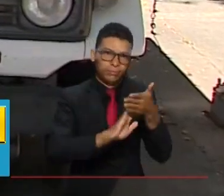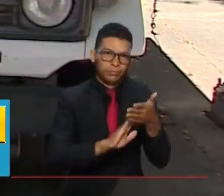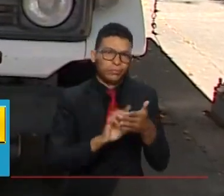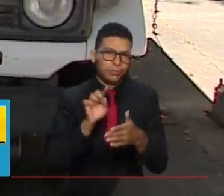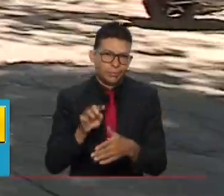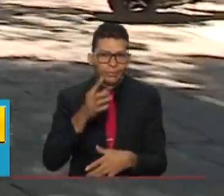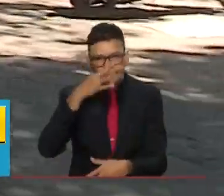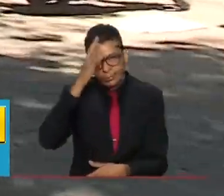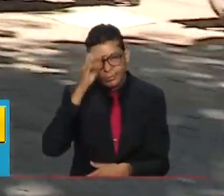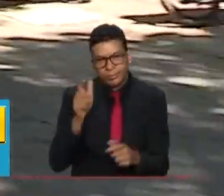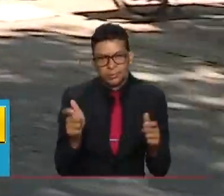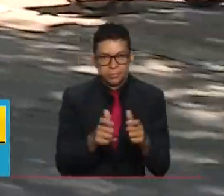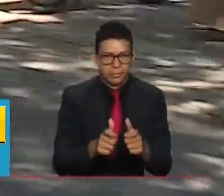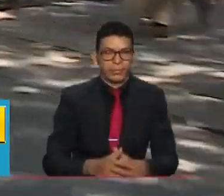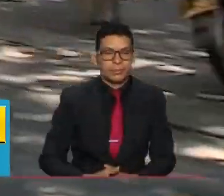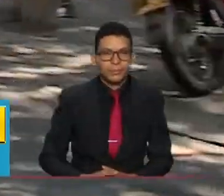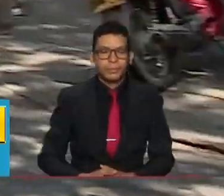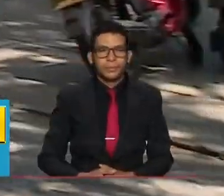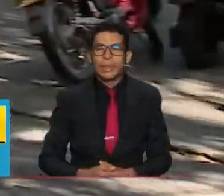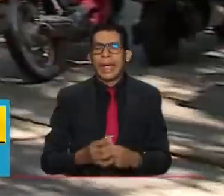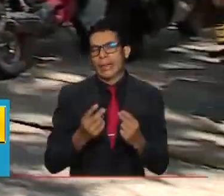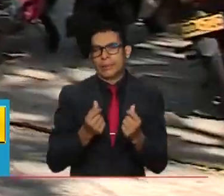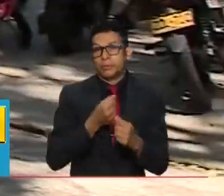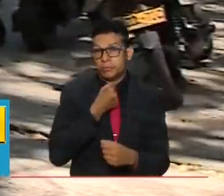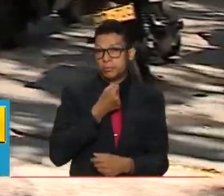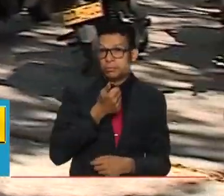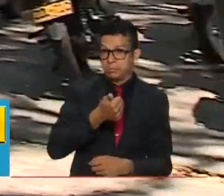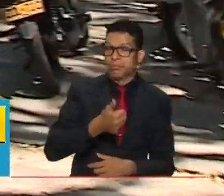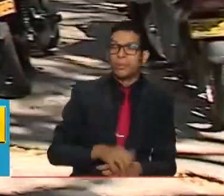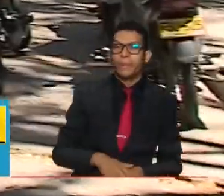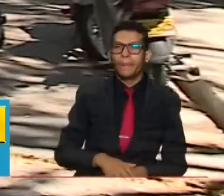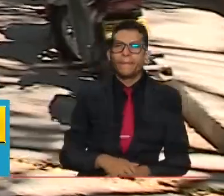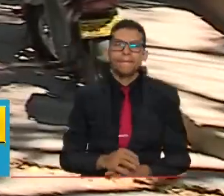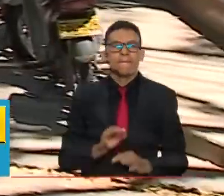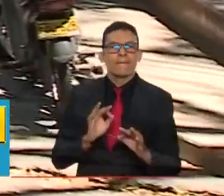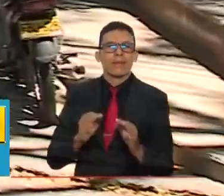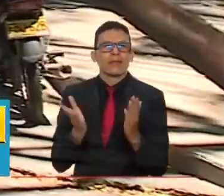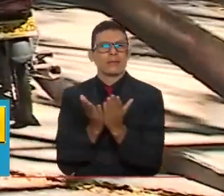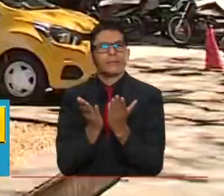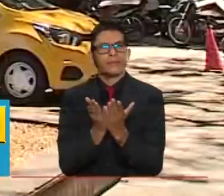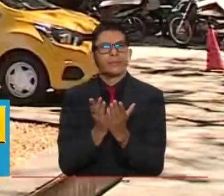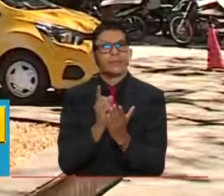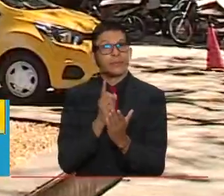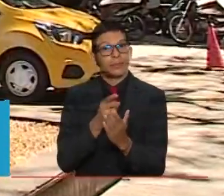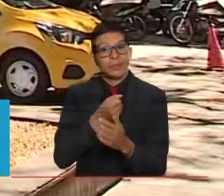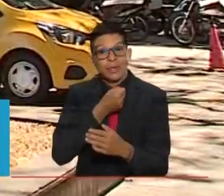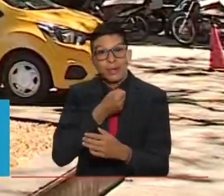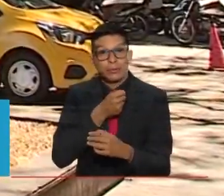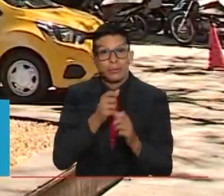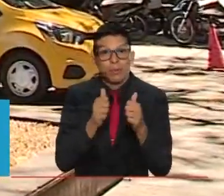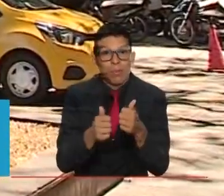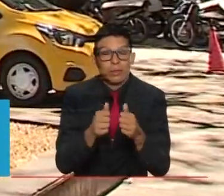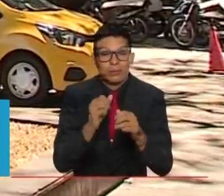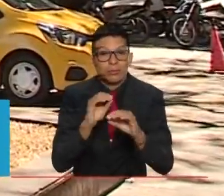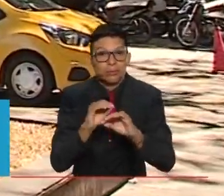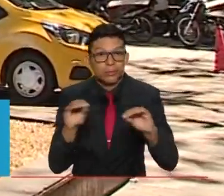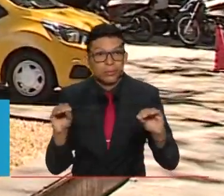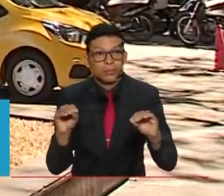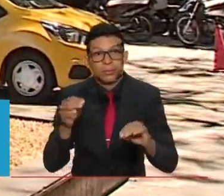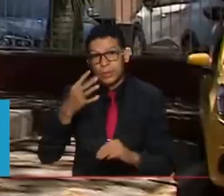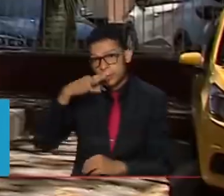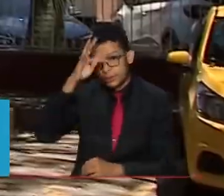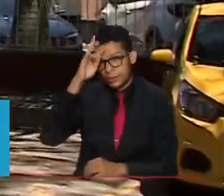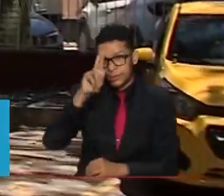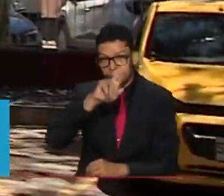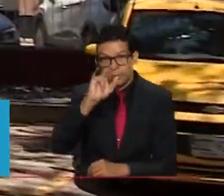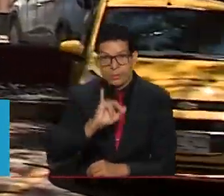puesto de salud. Qué buena noticia. Muy rápidamente, antes de ir con el alcalde para hablar del tema de educación, usted tiene buenas noticias. El Hospital de Roldanillo es el único